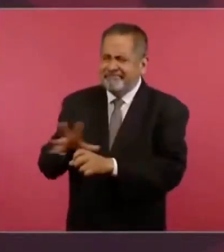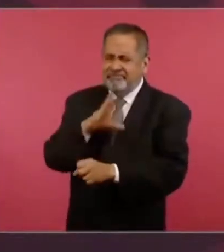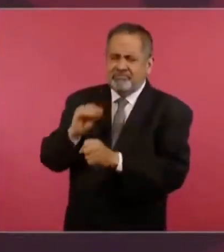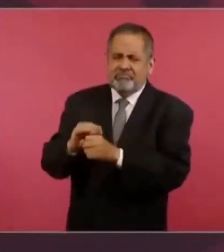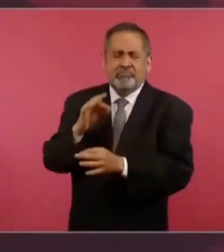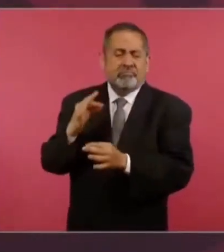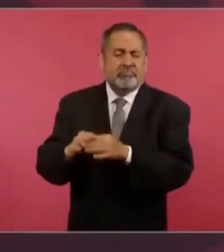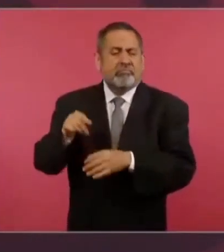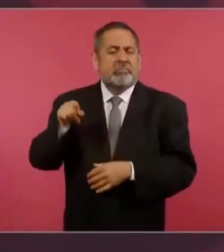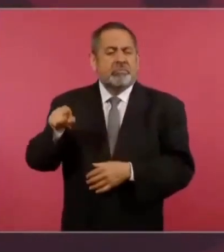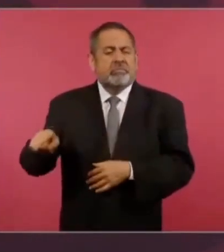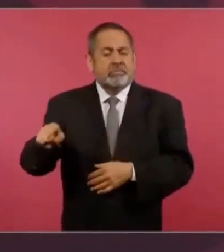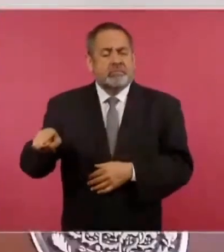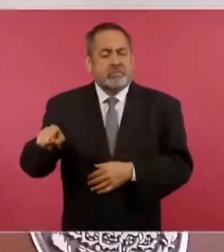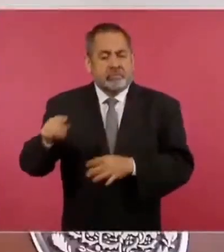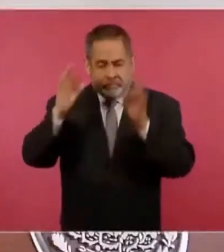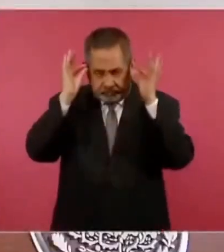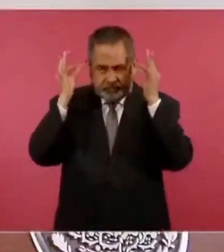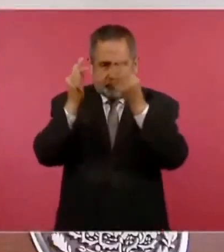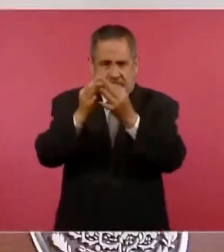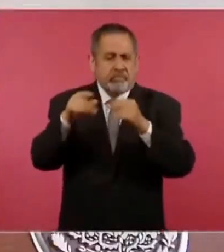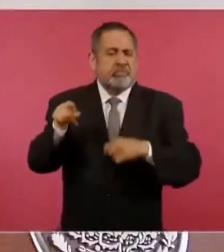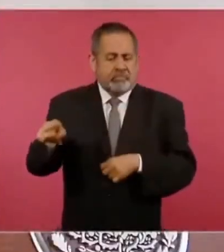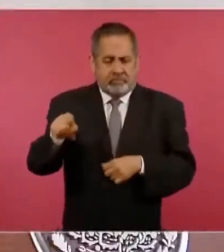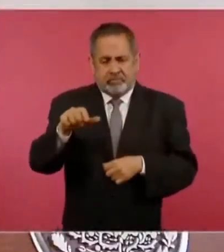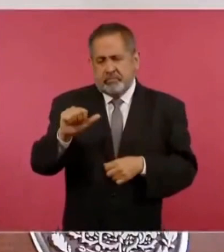la agencia de aduanas